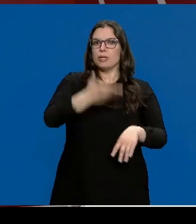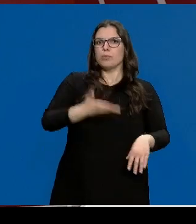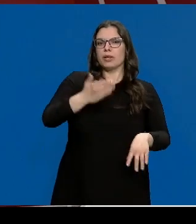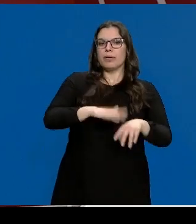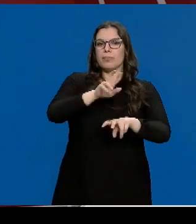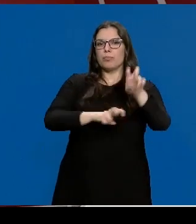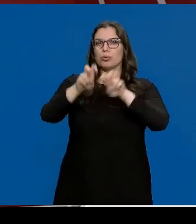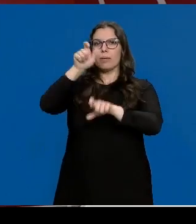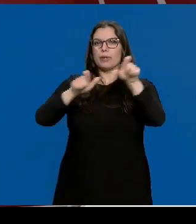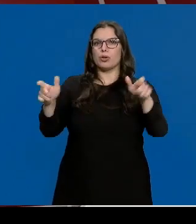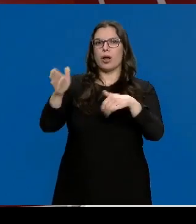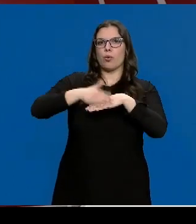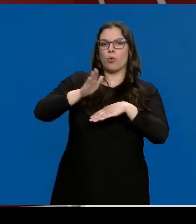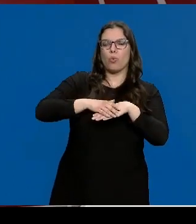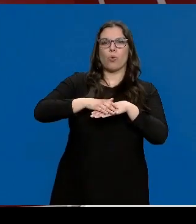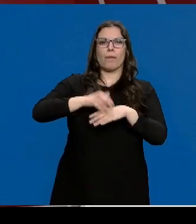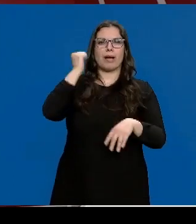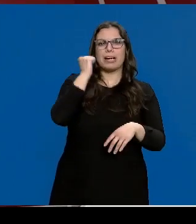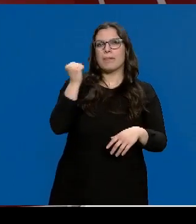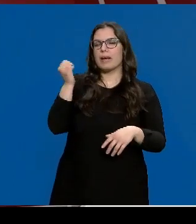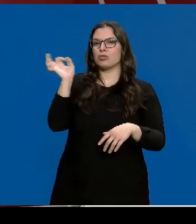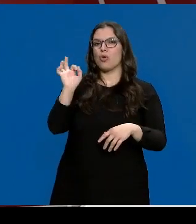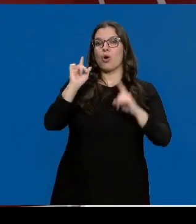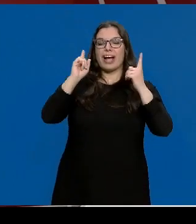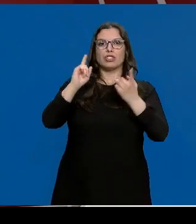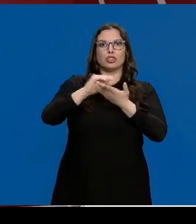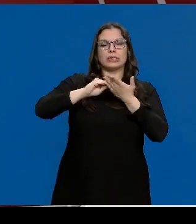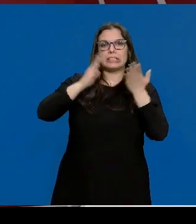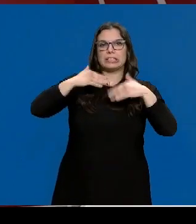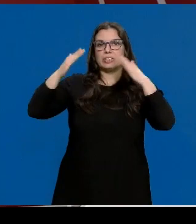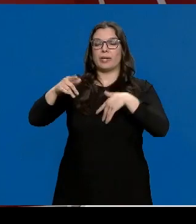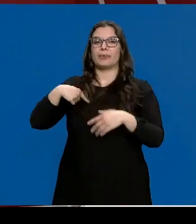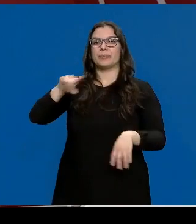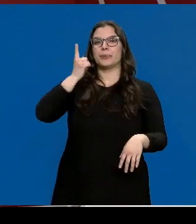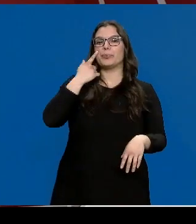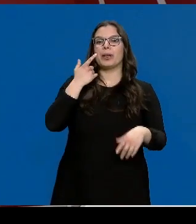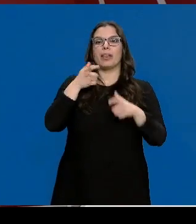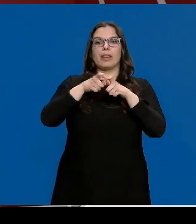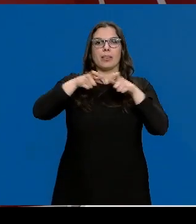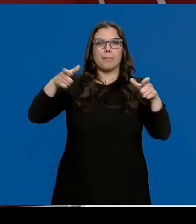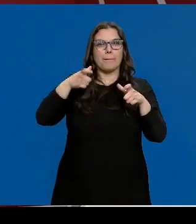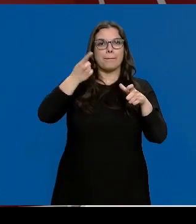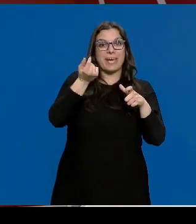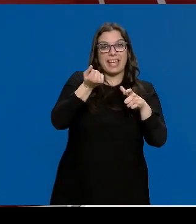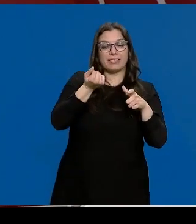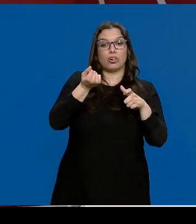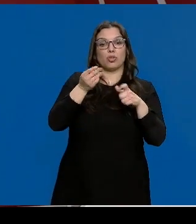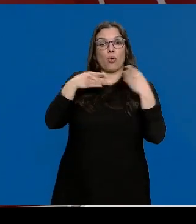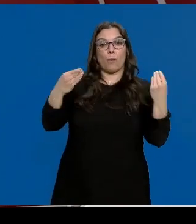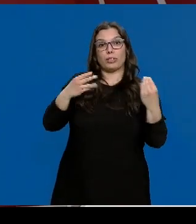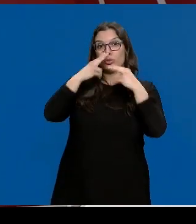culpables de crímenes y casos sin resolver. Detectar la falsificación de billetes y de documentos públicos es una de sus